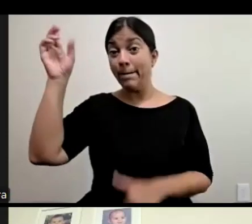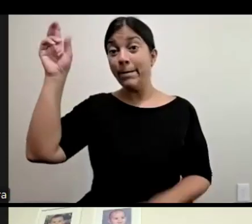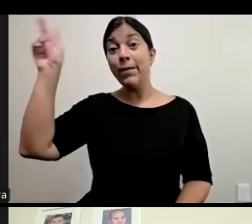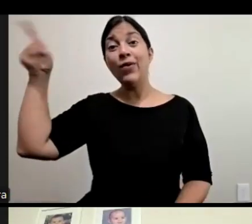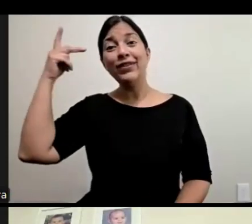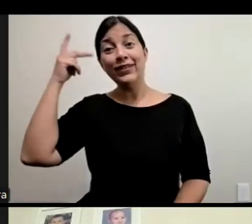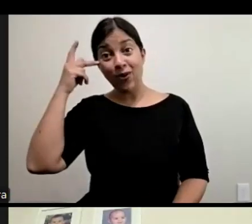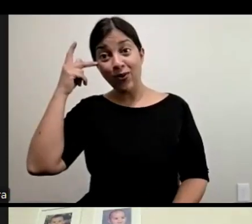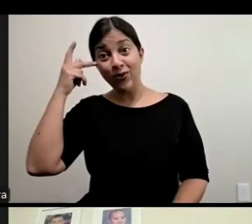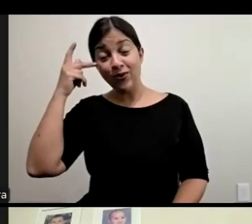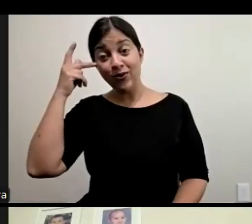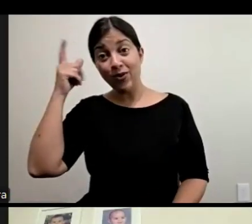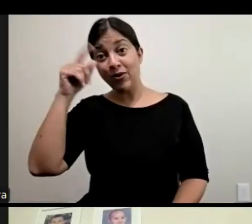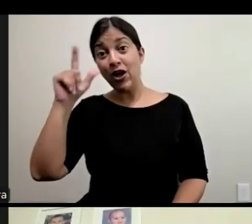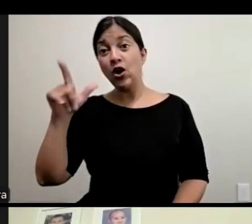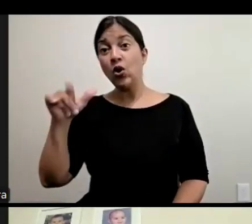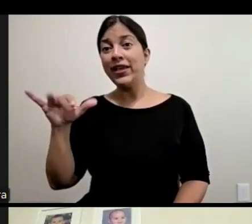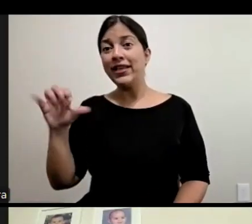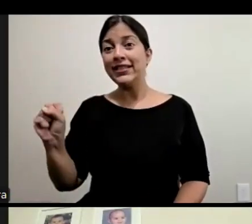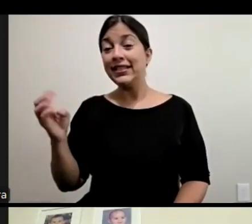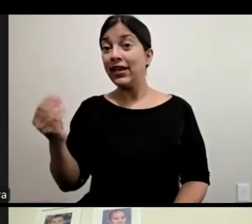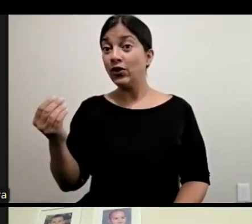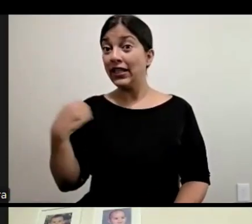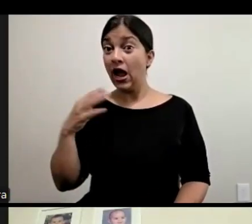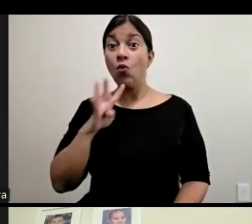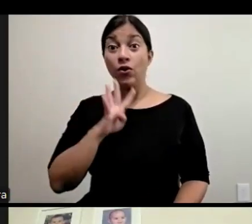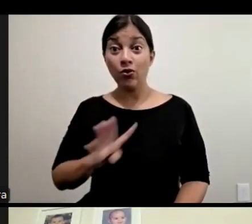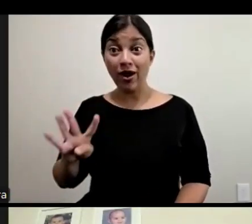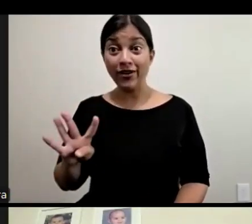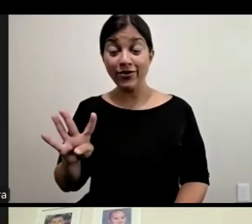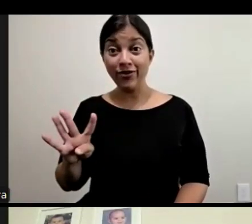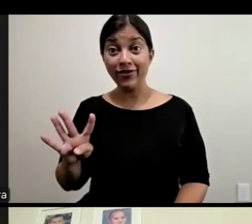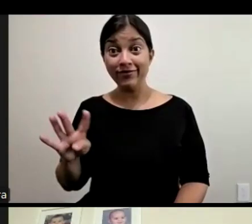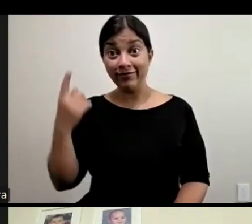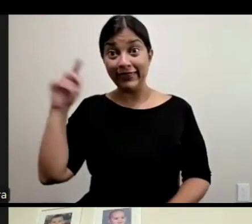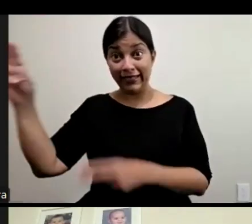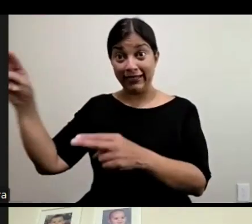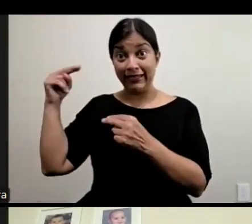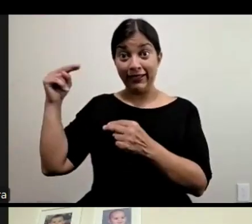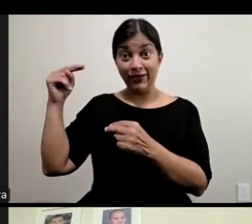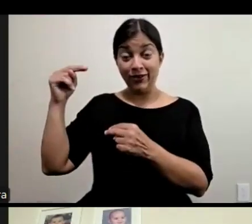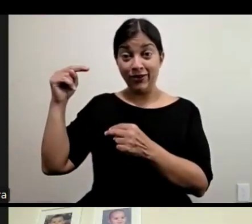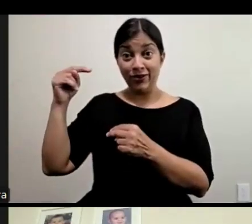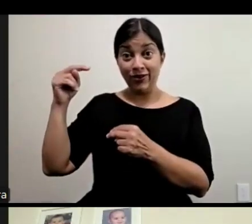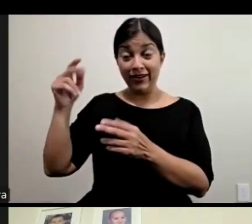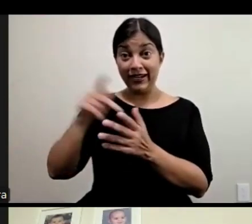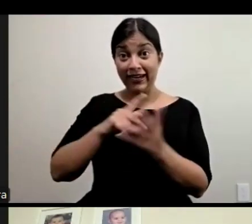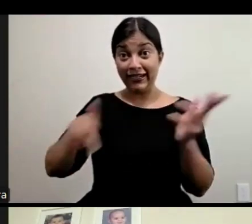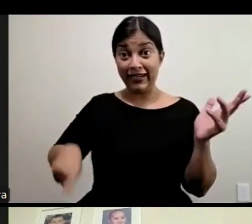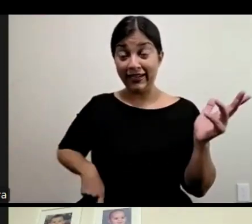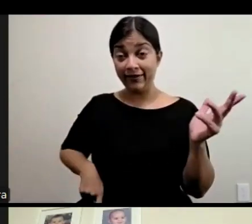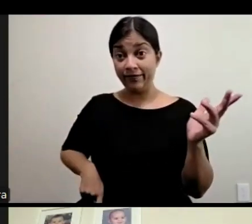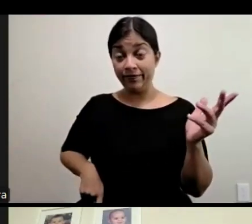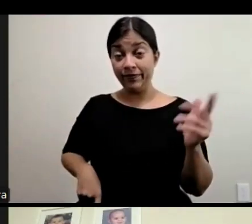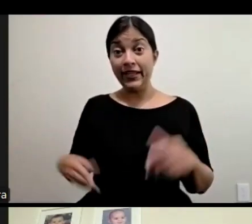político porque Luis XIV tenía 4 años cuando él heredó la corona. Ajá. Y su madre, Ana de Austria, fue